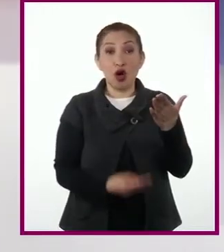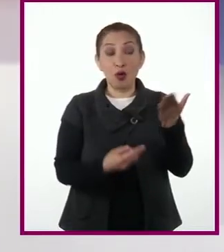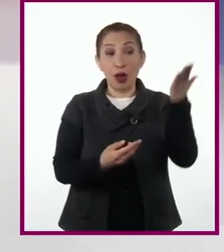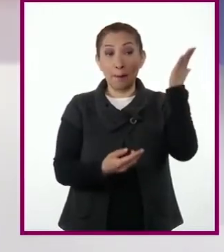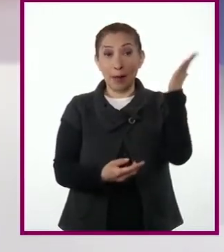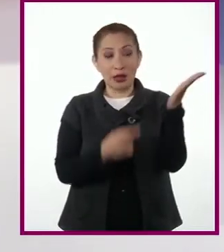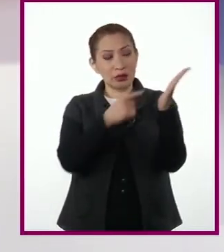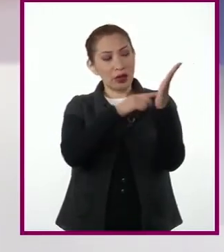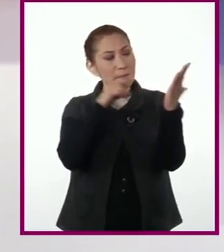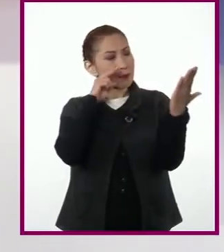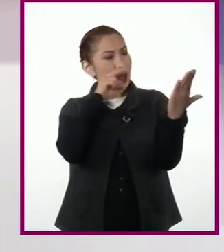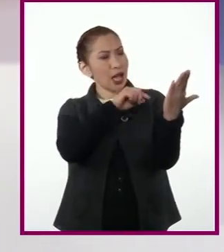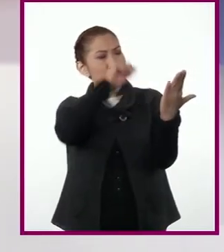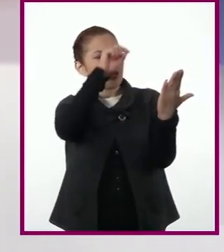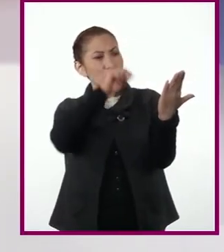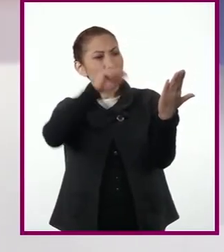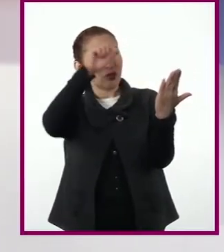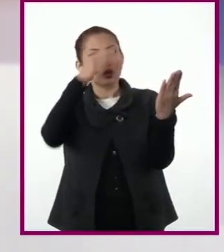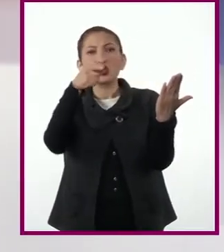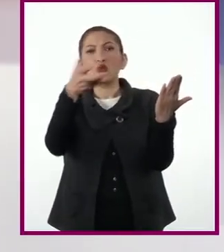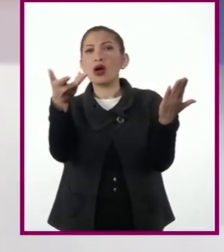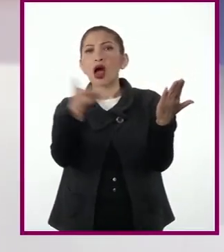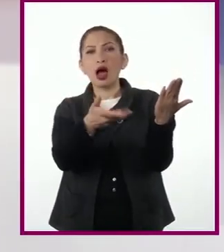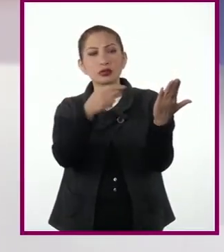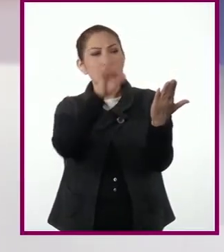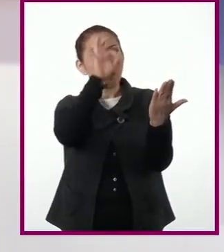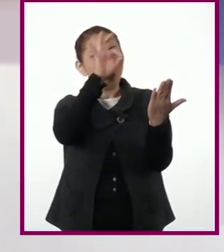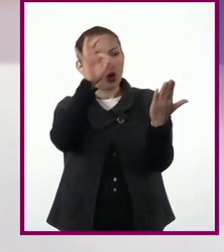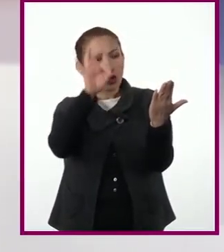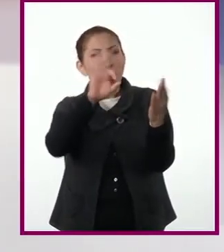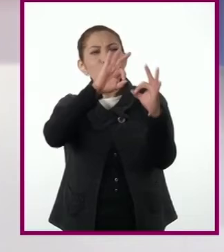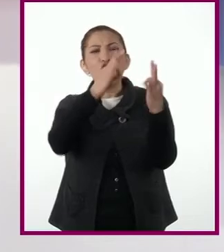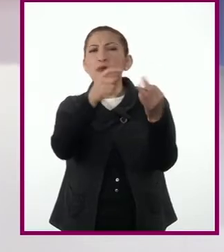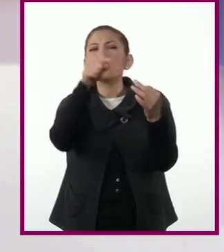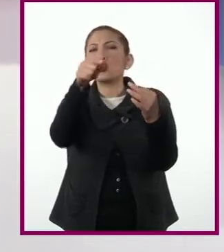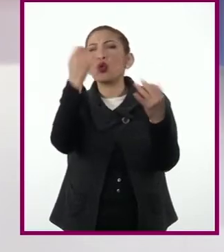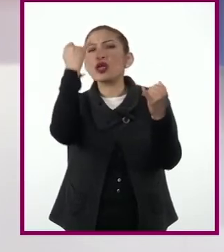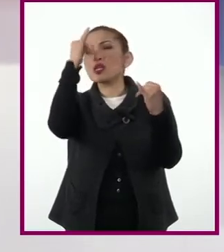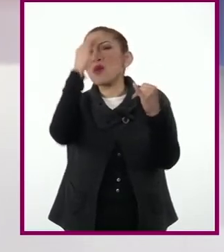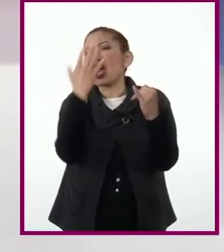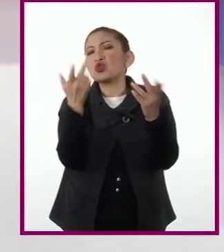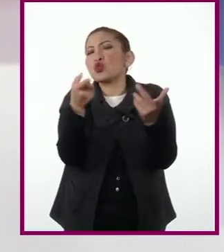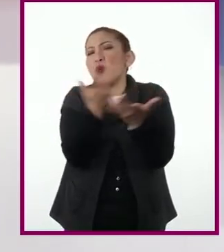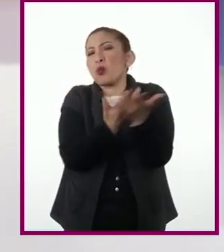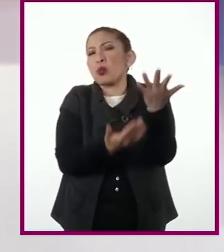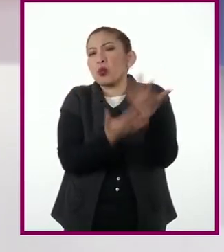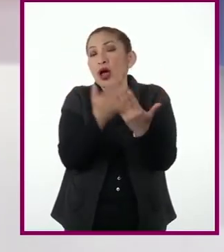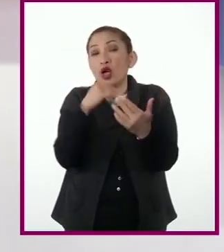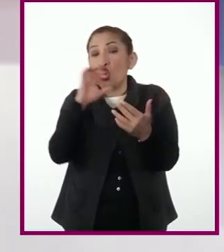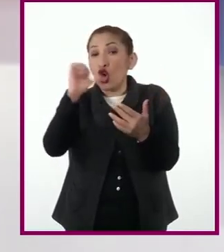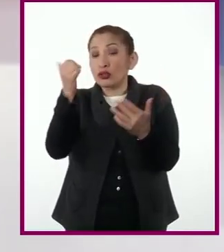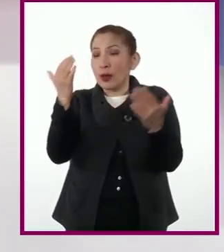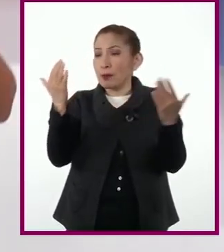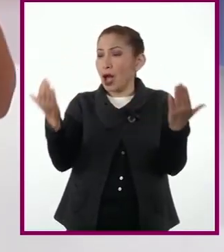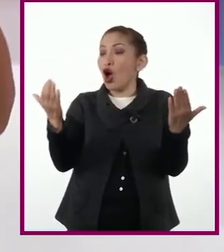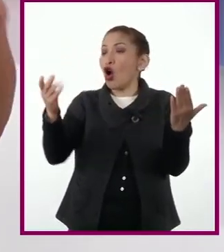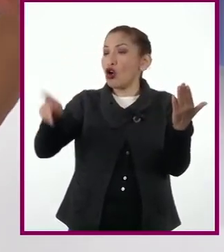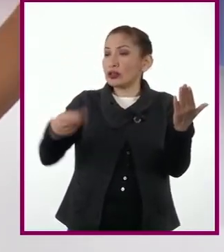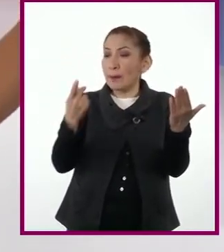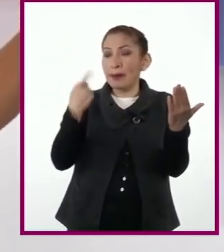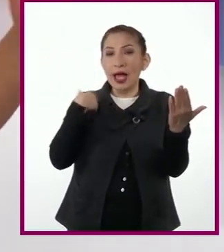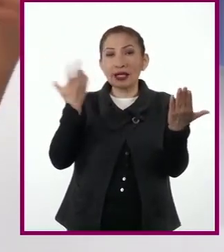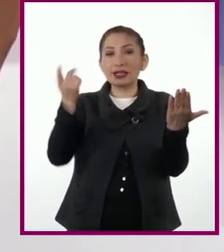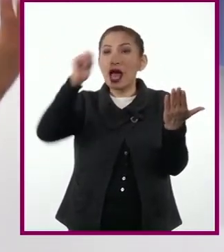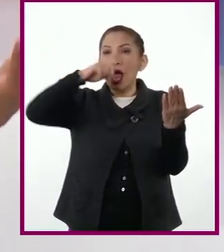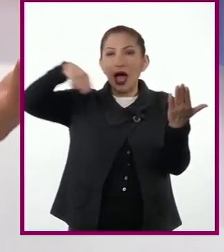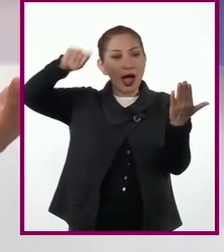mano y observa las líneas que trazaste, los puntos, las formas o la imagen que creaste. Y con la otra mano vuelve a trazarlo en